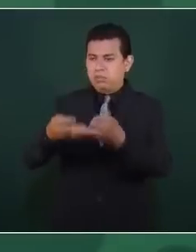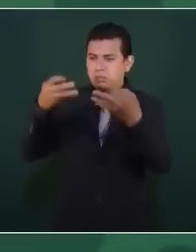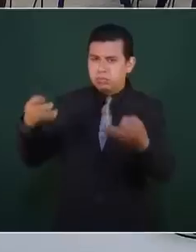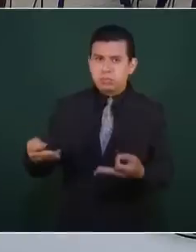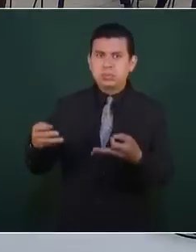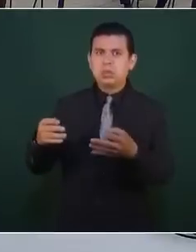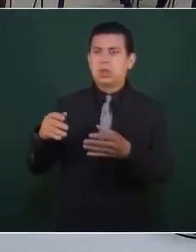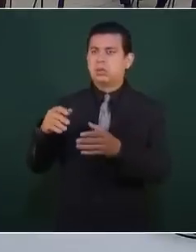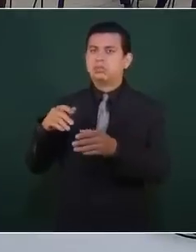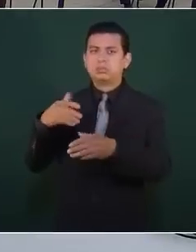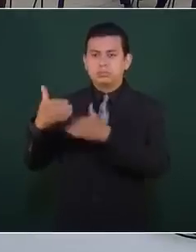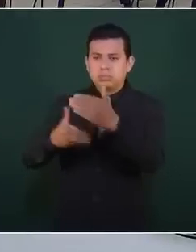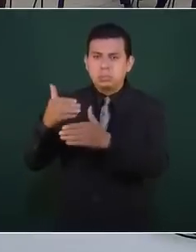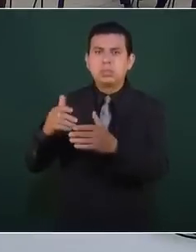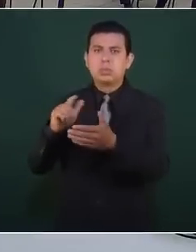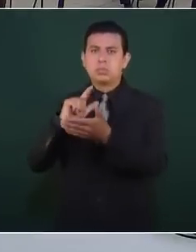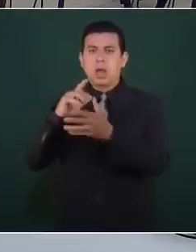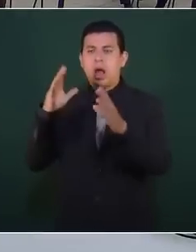presidente.